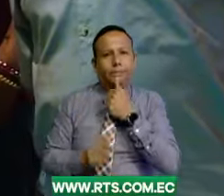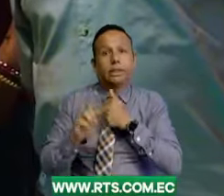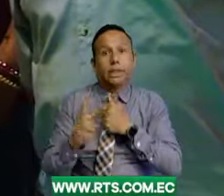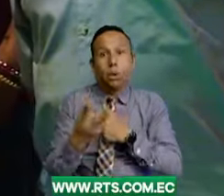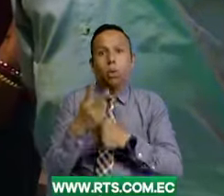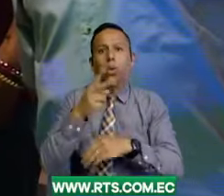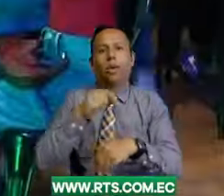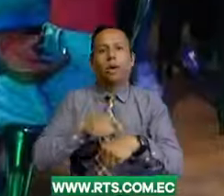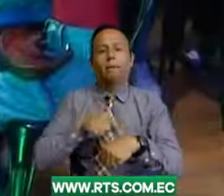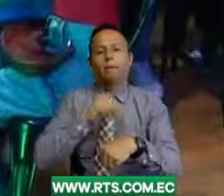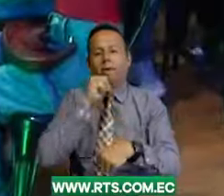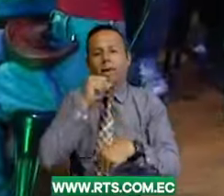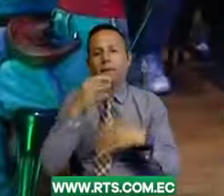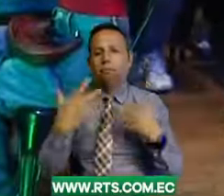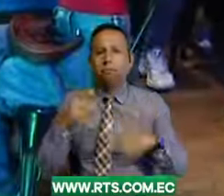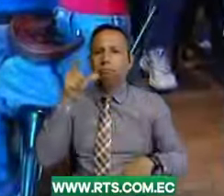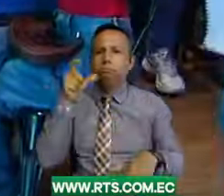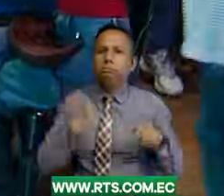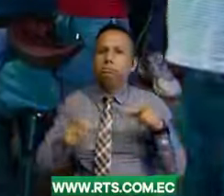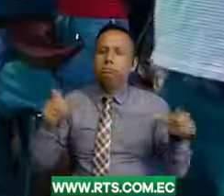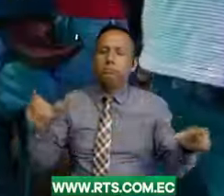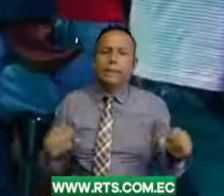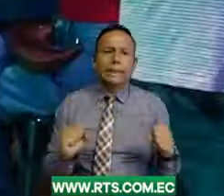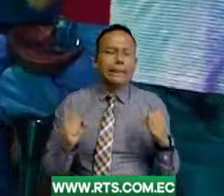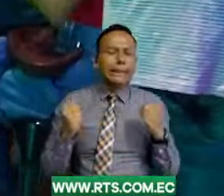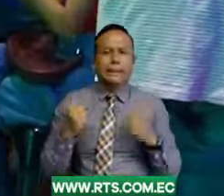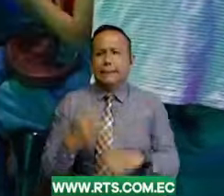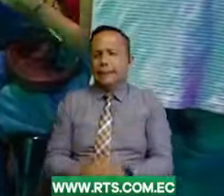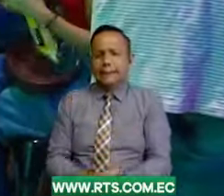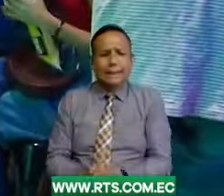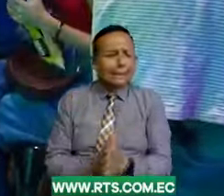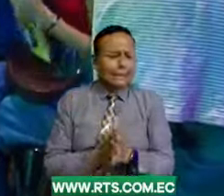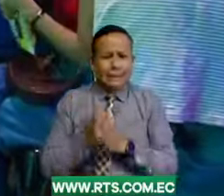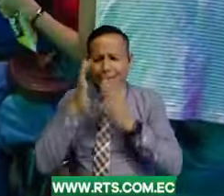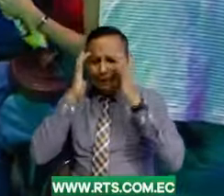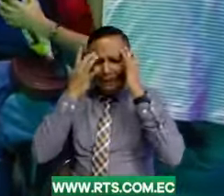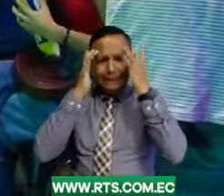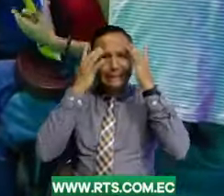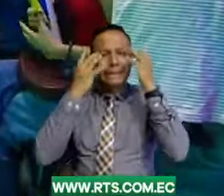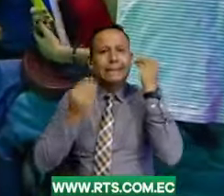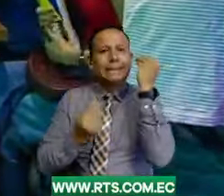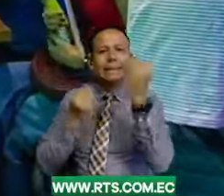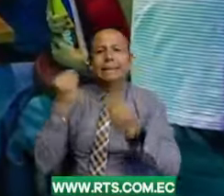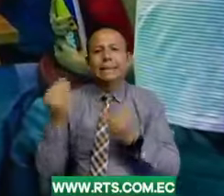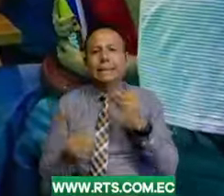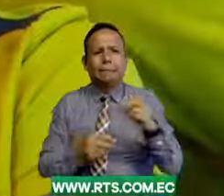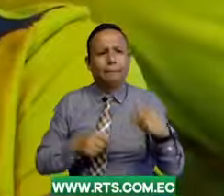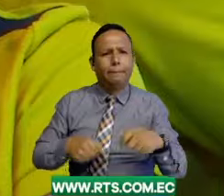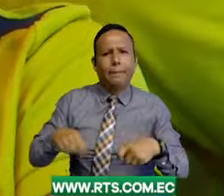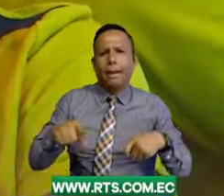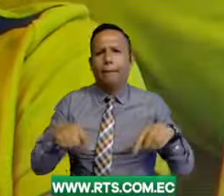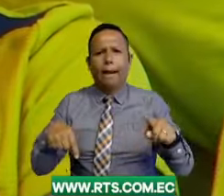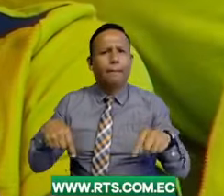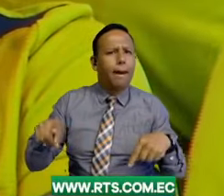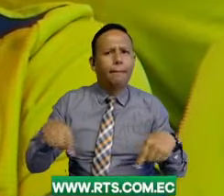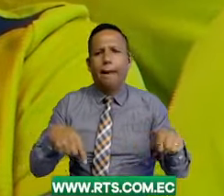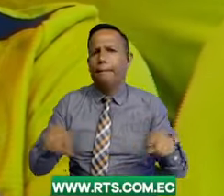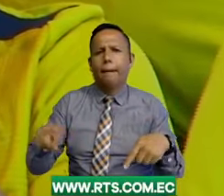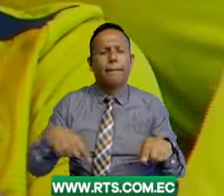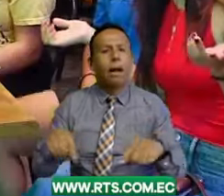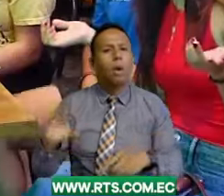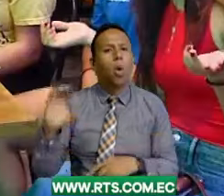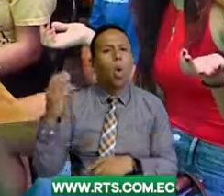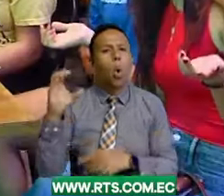segundo. Los nervios atacaban a los hinchas en cada pase entre los jugadores y más cuando el balón lo tenía